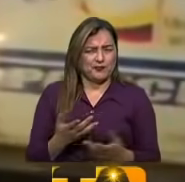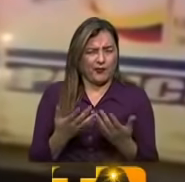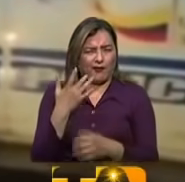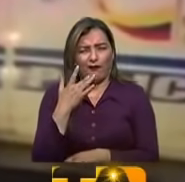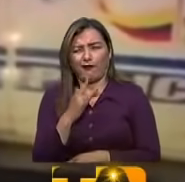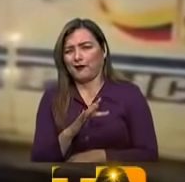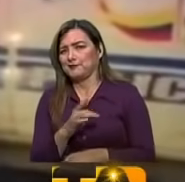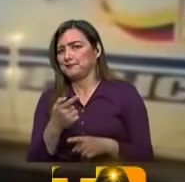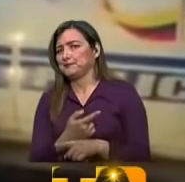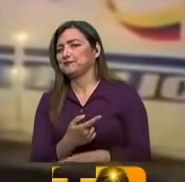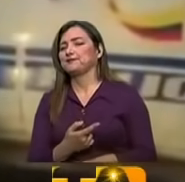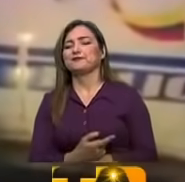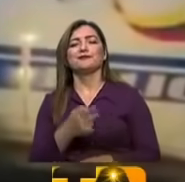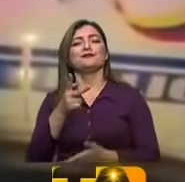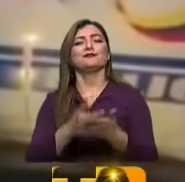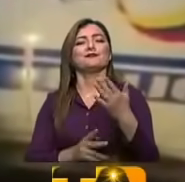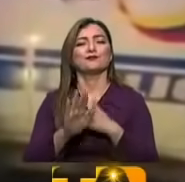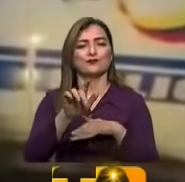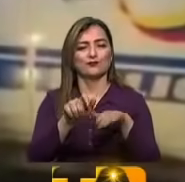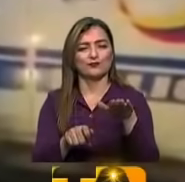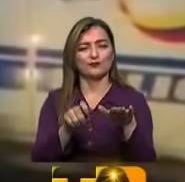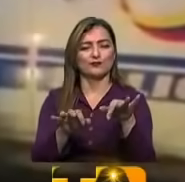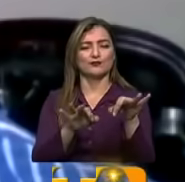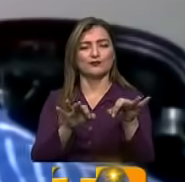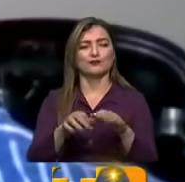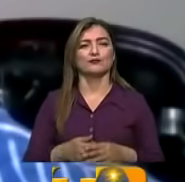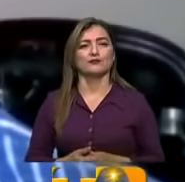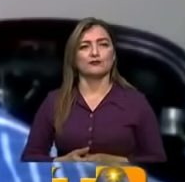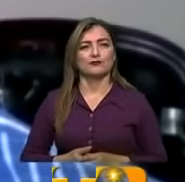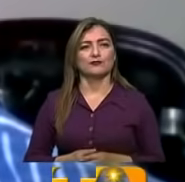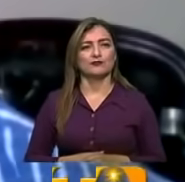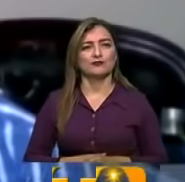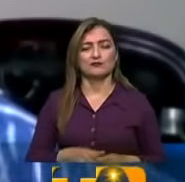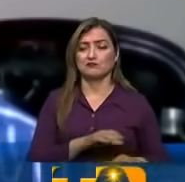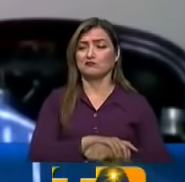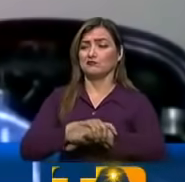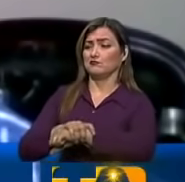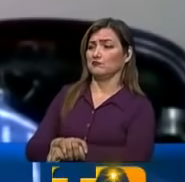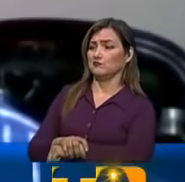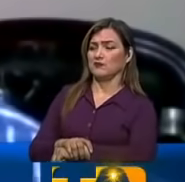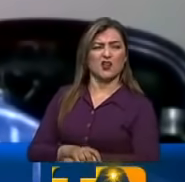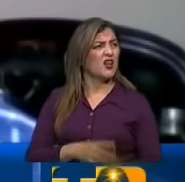más de una inconsistencia. Su abogado lo cuenta. Lo detienen, lo llevan, le dicen que no les saben